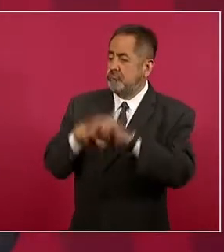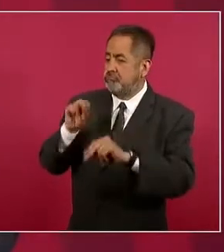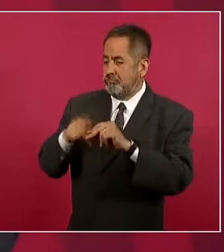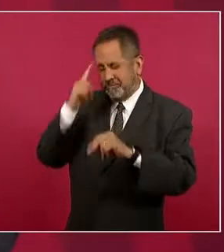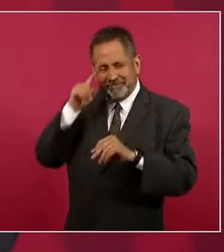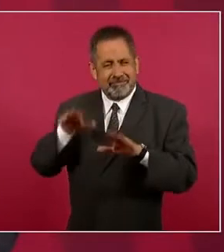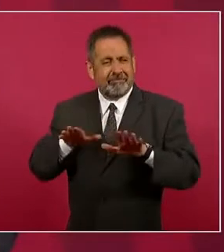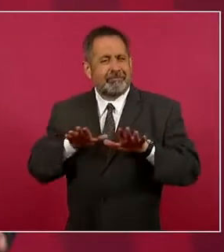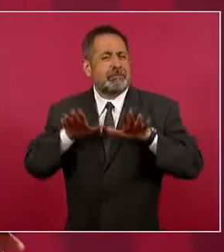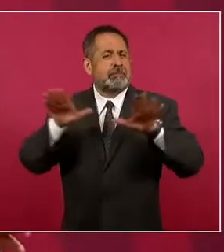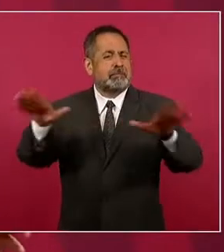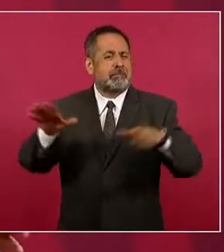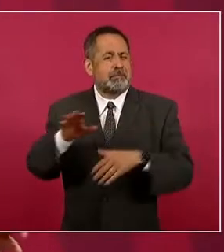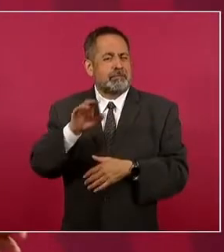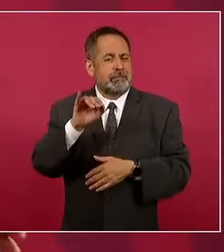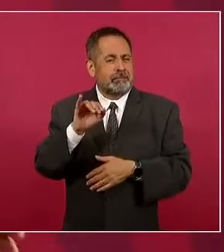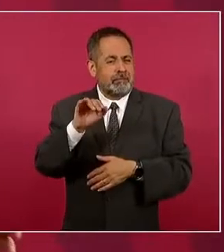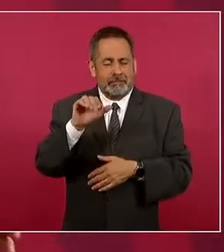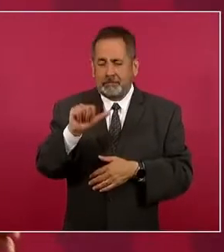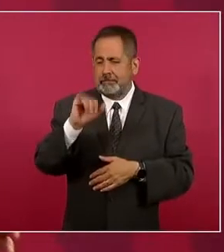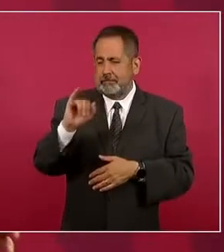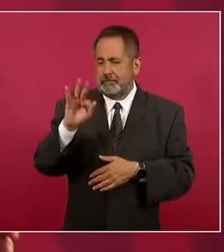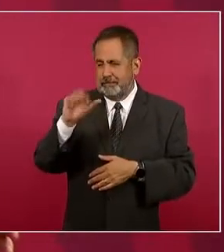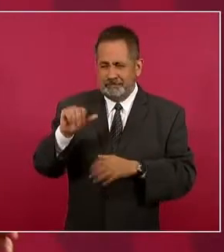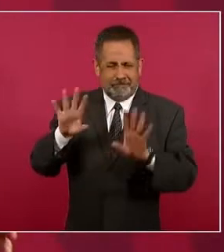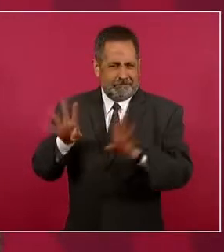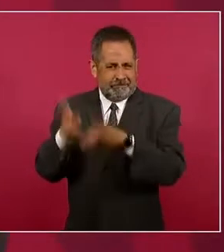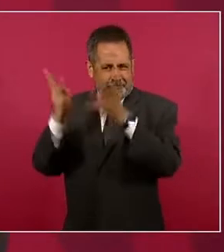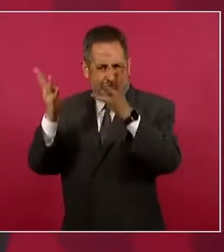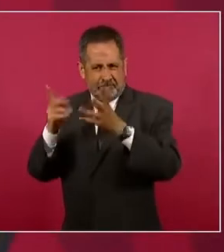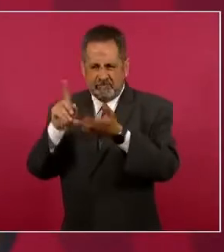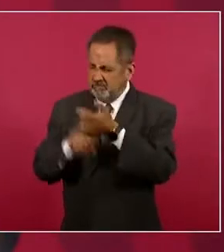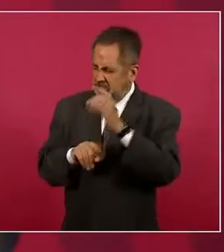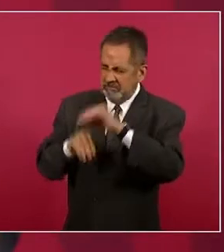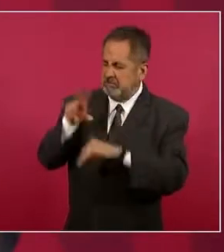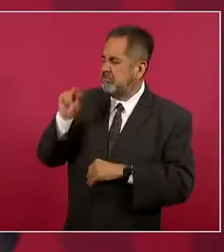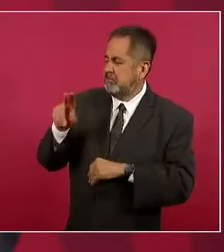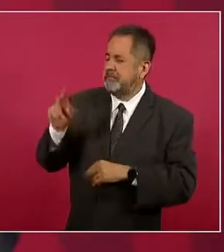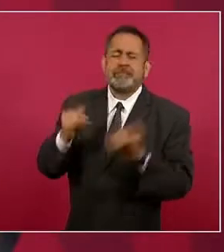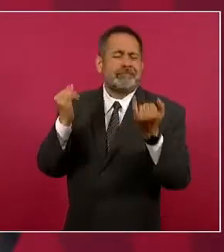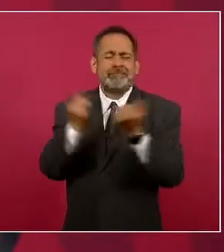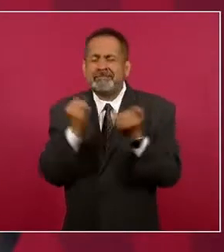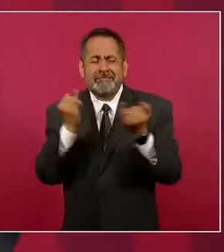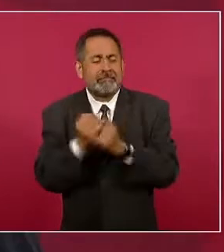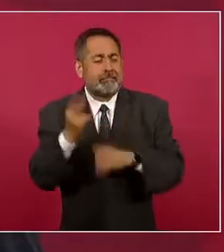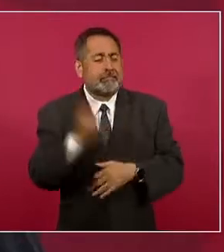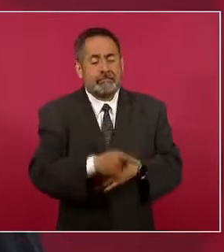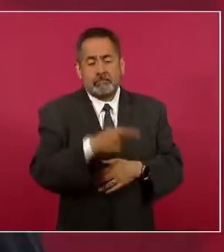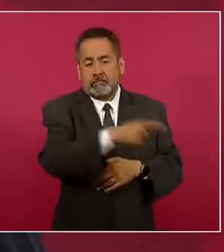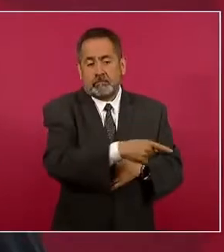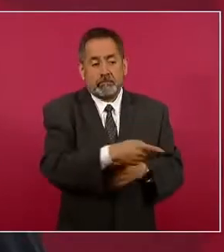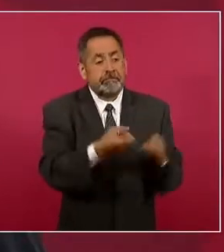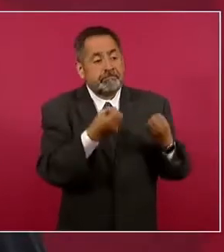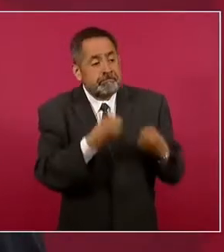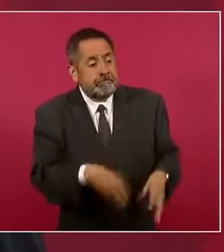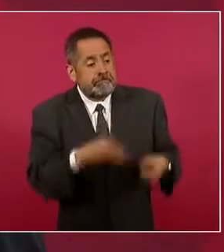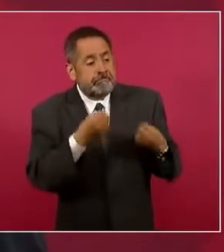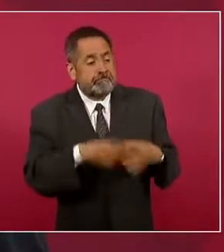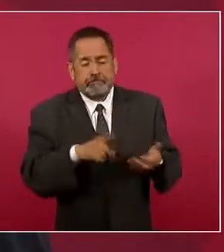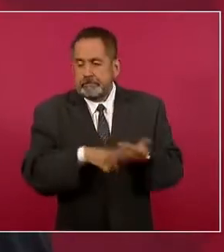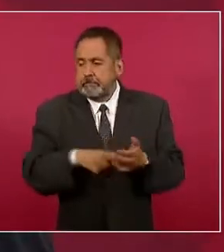Ángeles. Es lo mismo. Y los intereses que siempre están